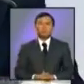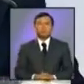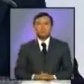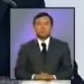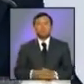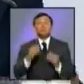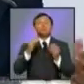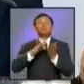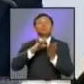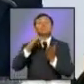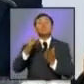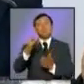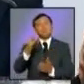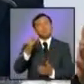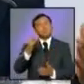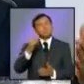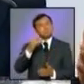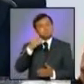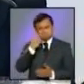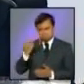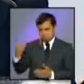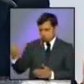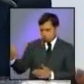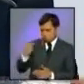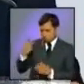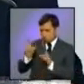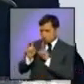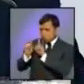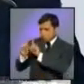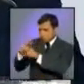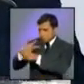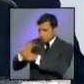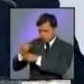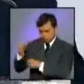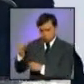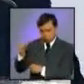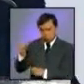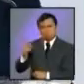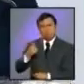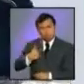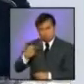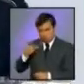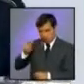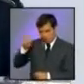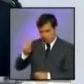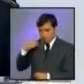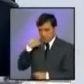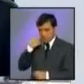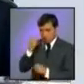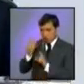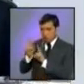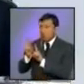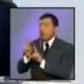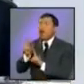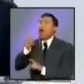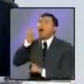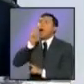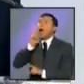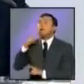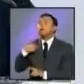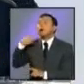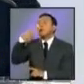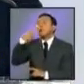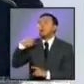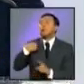qué entonces ella no puede hablar de corrupción yo estoy seguro que en el Distrito Federal hay